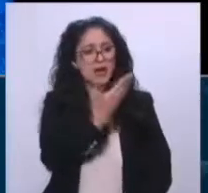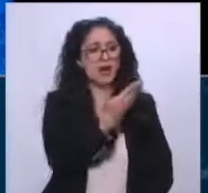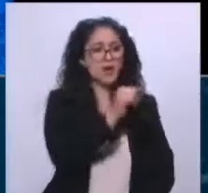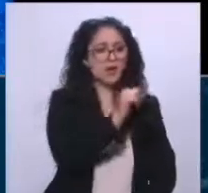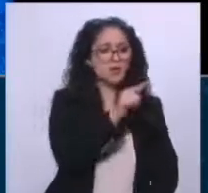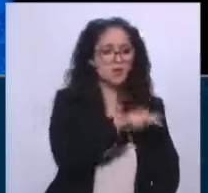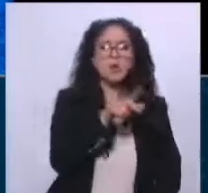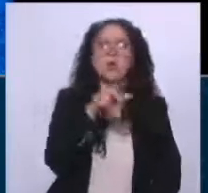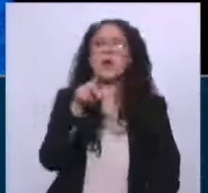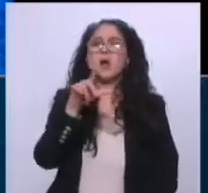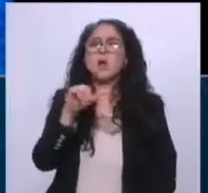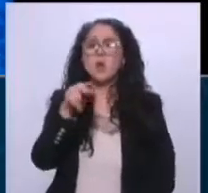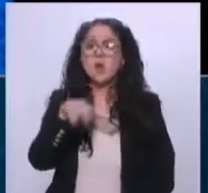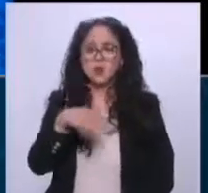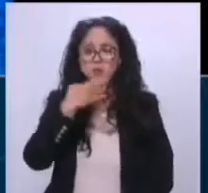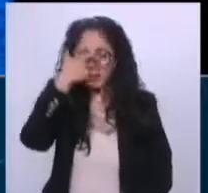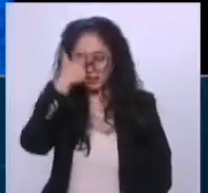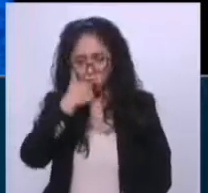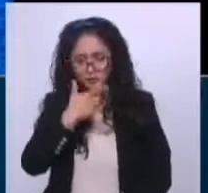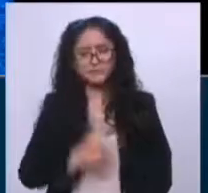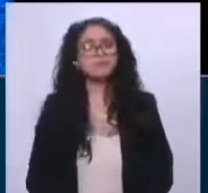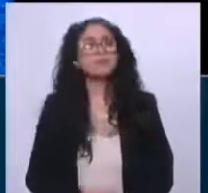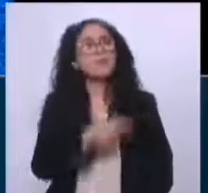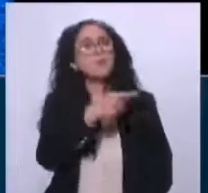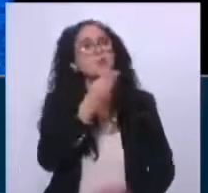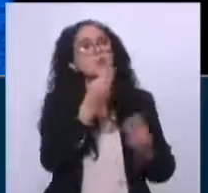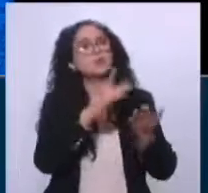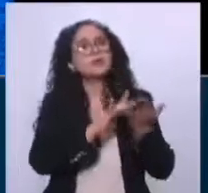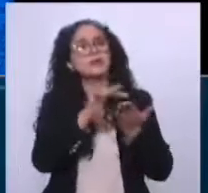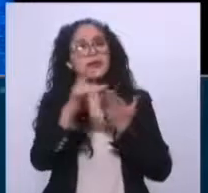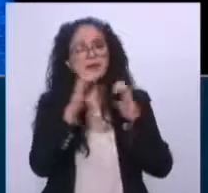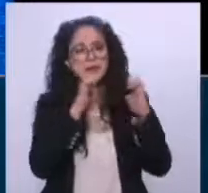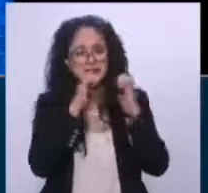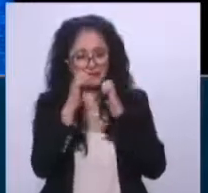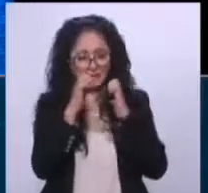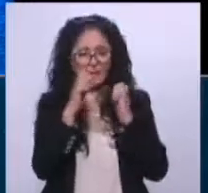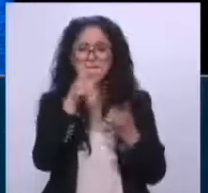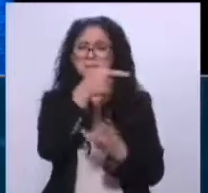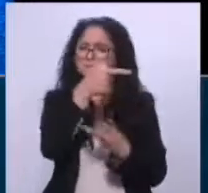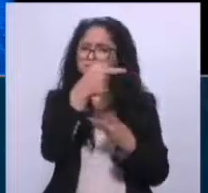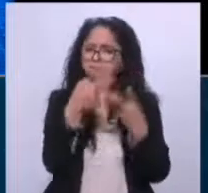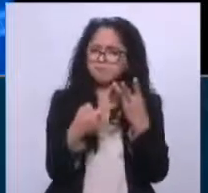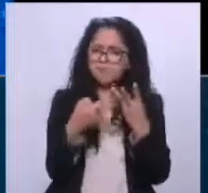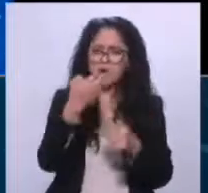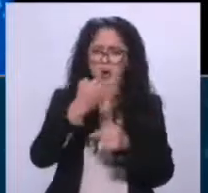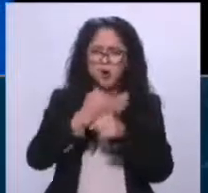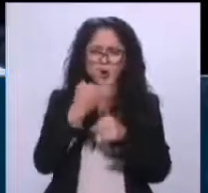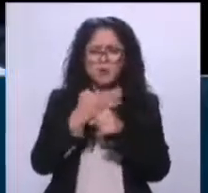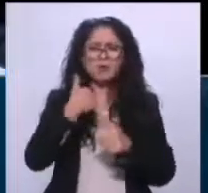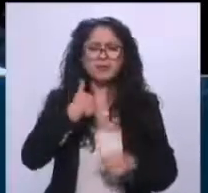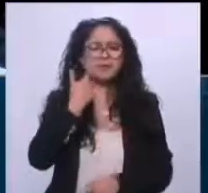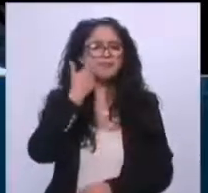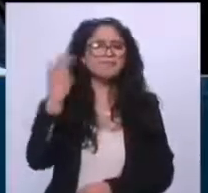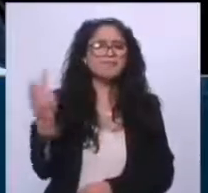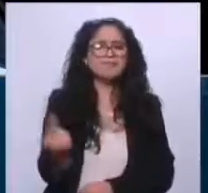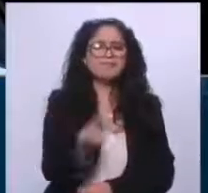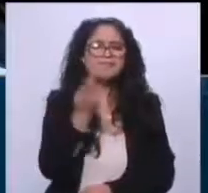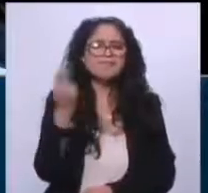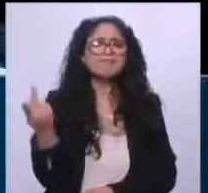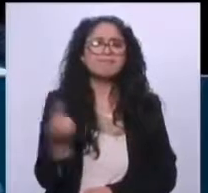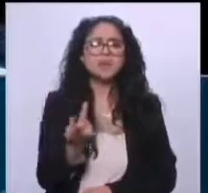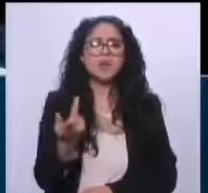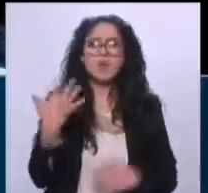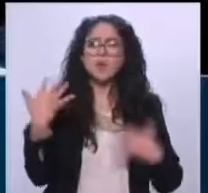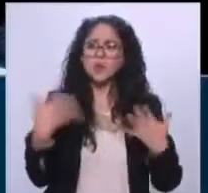por tomarnos la comunicación y bueno, son 3 casos distintos. Si quiere, entremos primero en el que fue como la